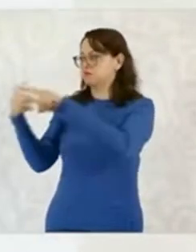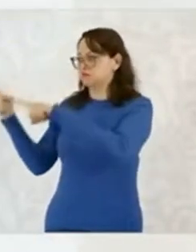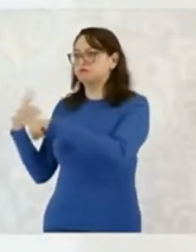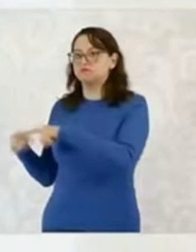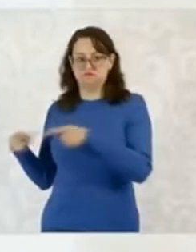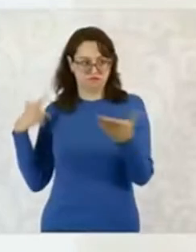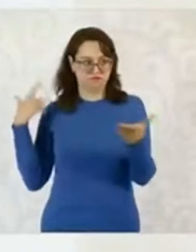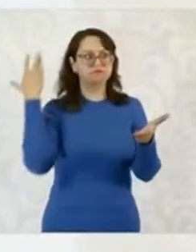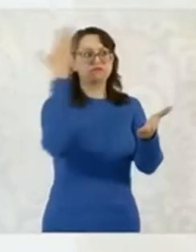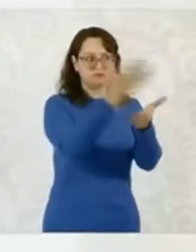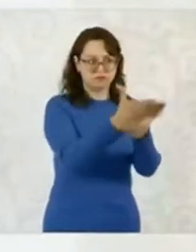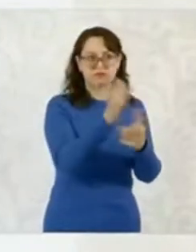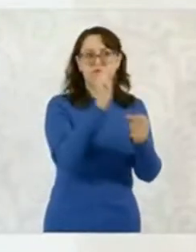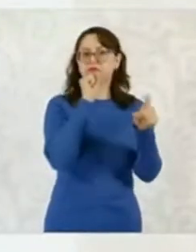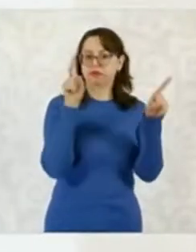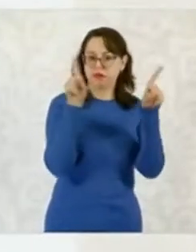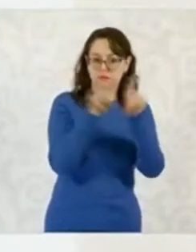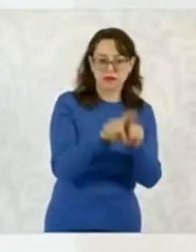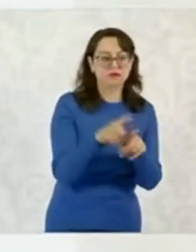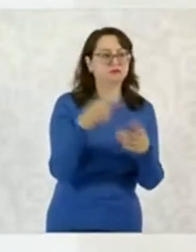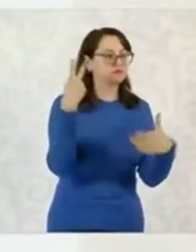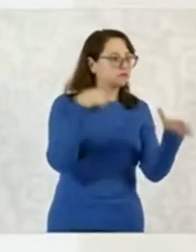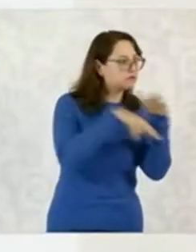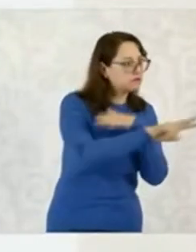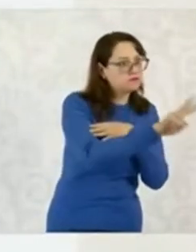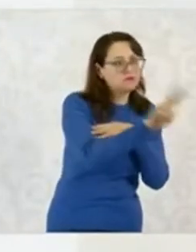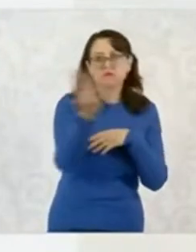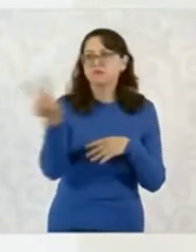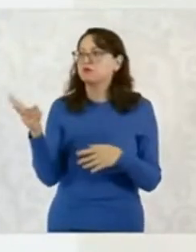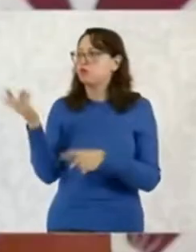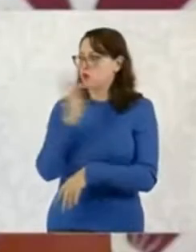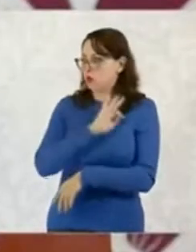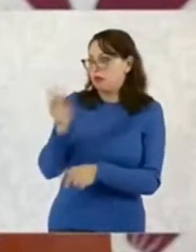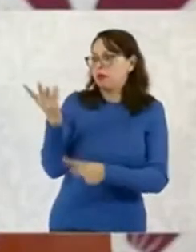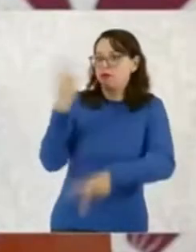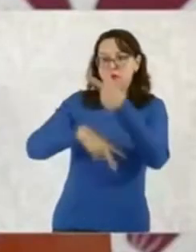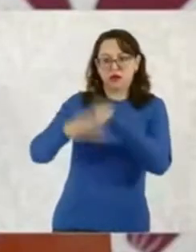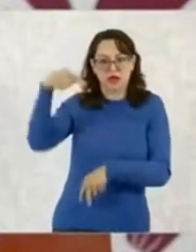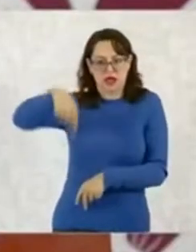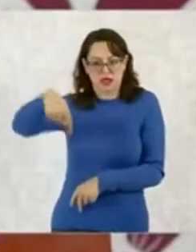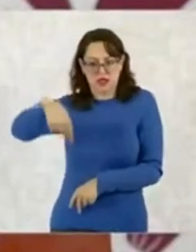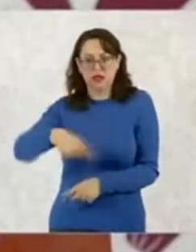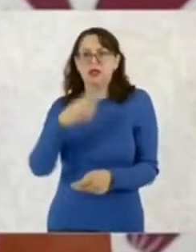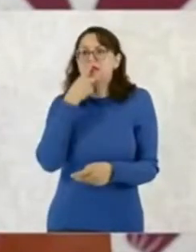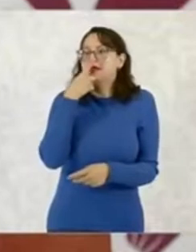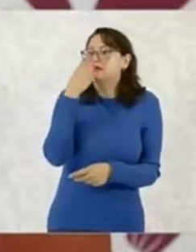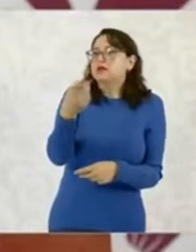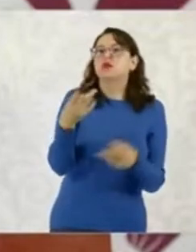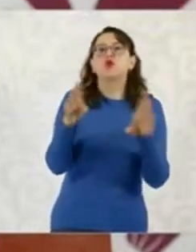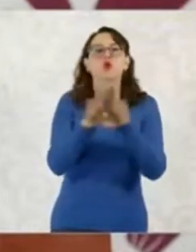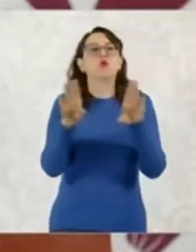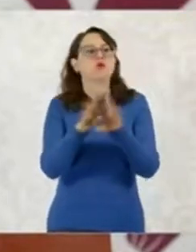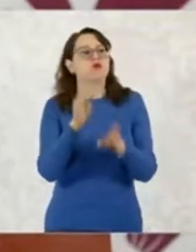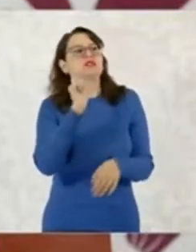presentes. Sería bueno que ellos también vinieran aquí a la mañanera a relatar lo que vieron